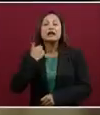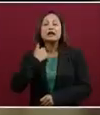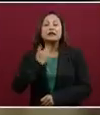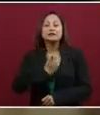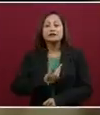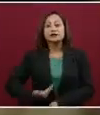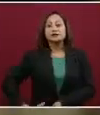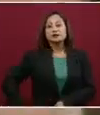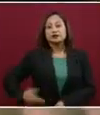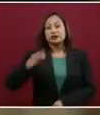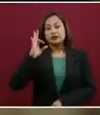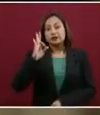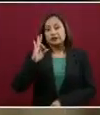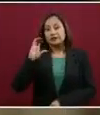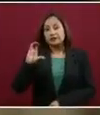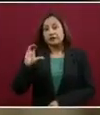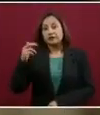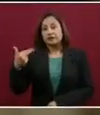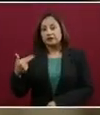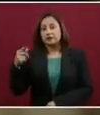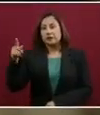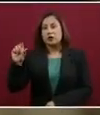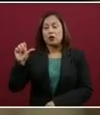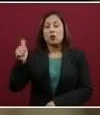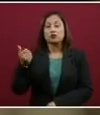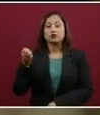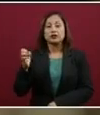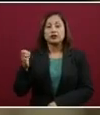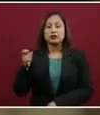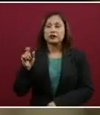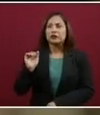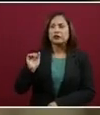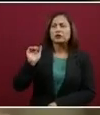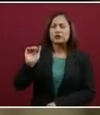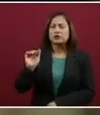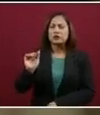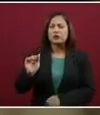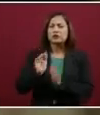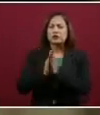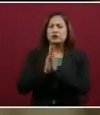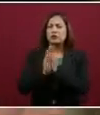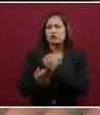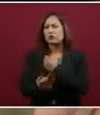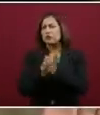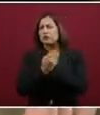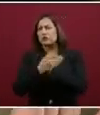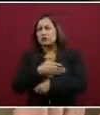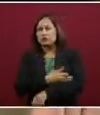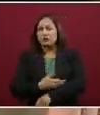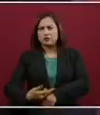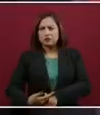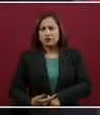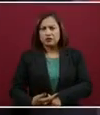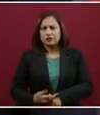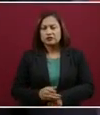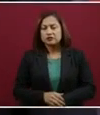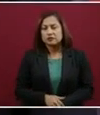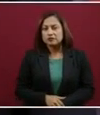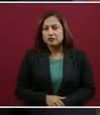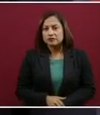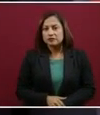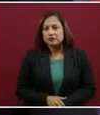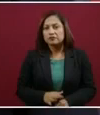11 de enero para solicitarle protección para él y para su familia. Argumenta que no tiene dinero él para